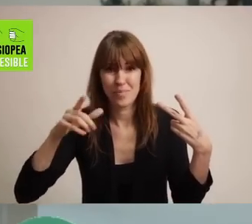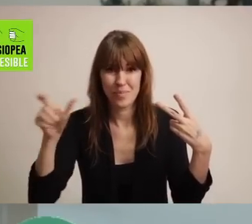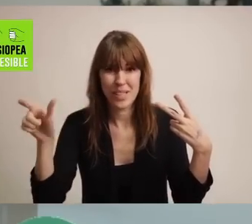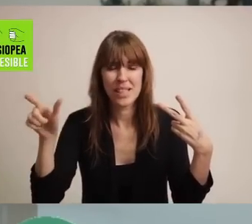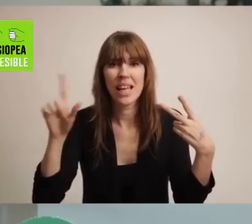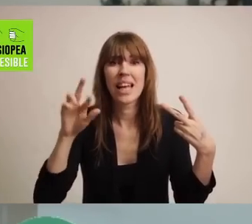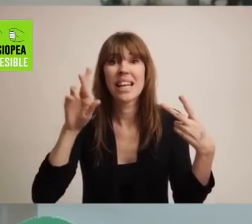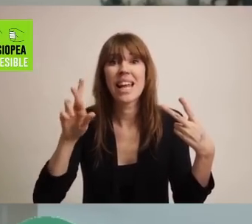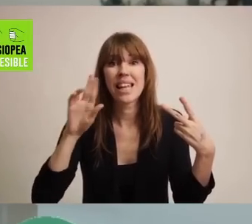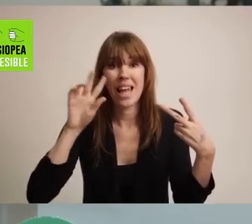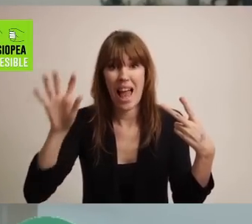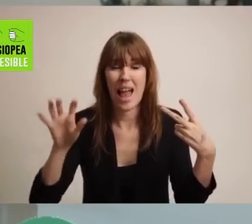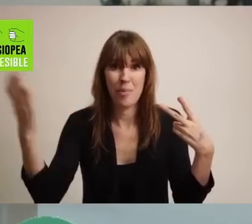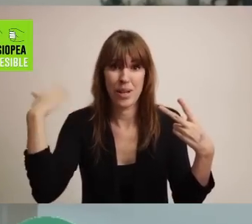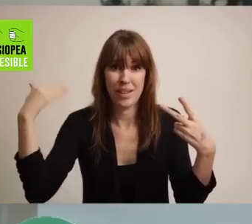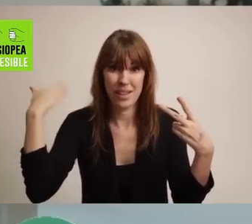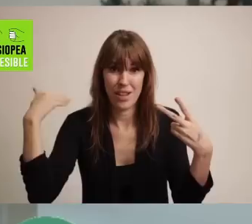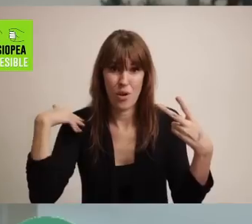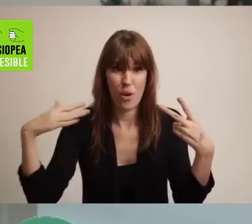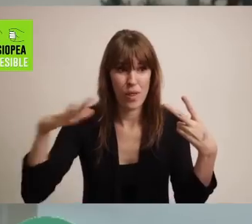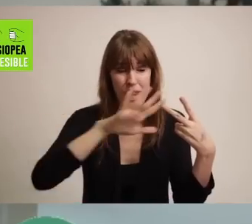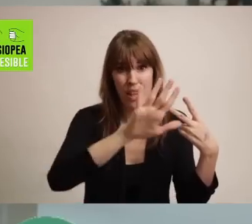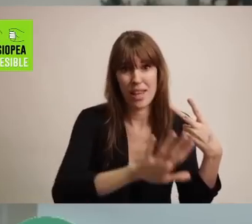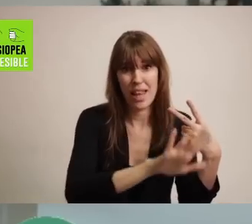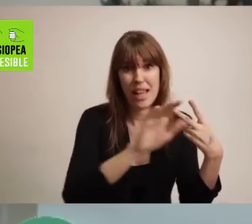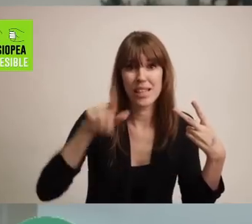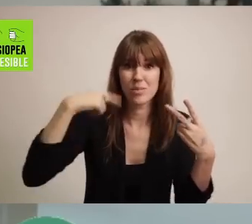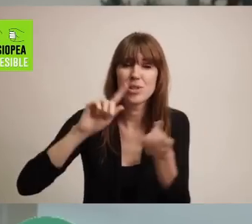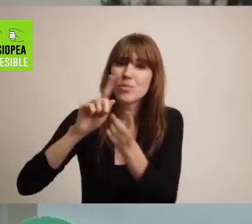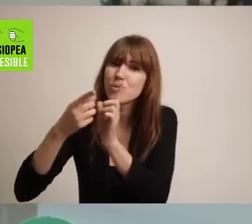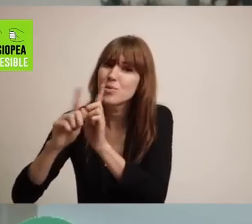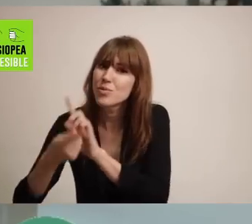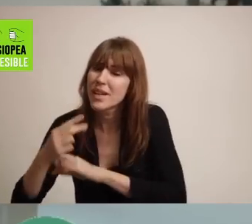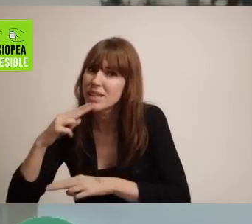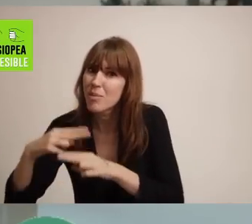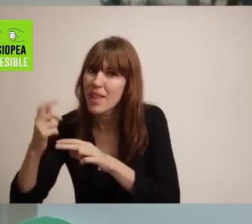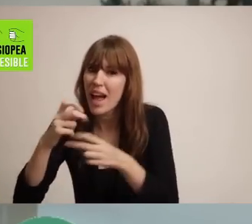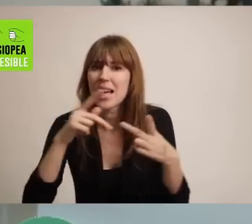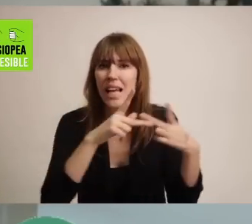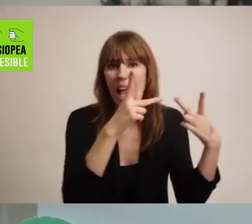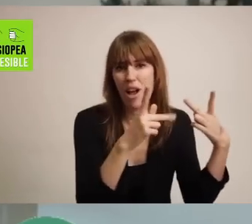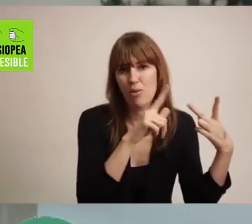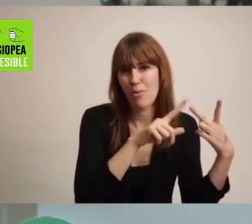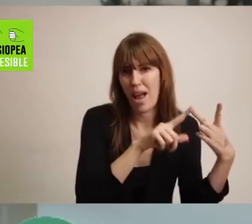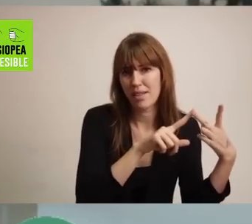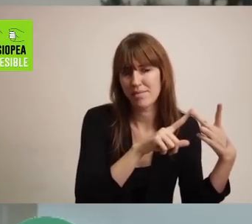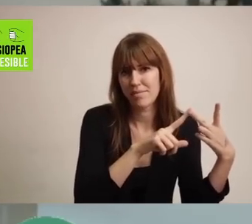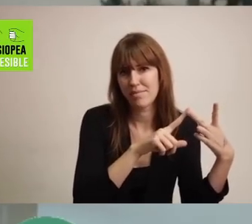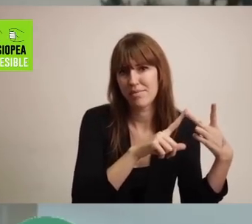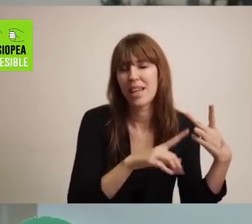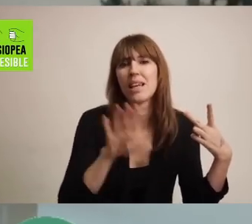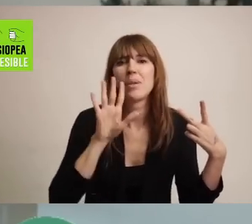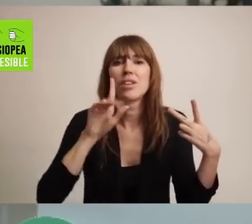cuidado, y luego él hizo toda una serie de variantes para enfocarlo y llamarlo Karuna. Pero curiosamente él